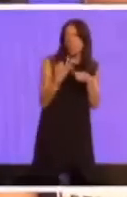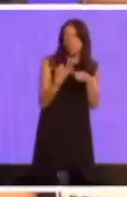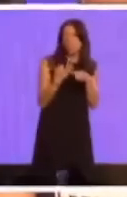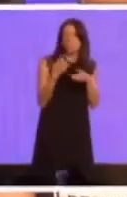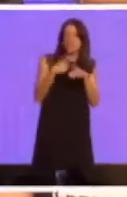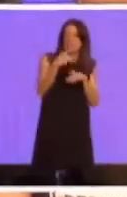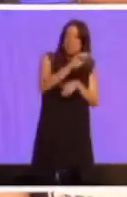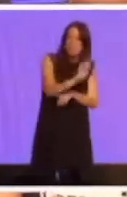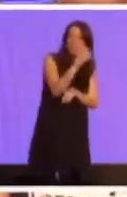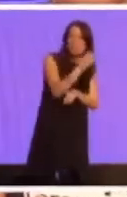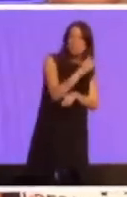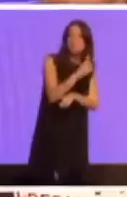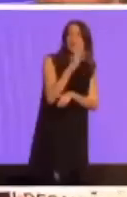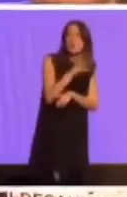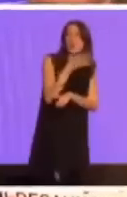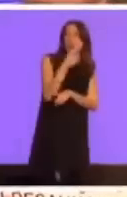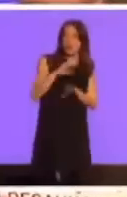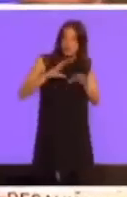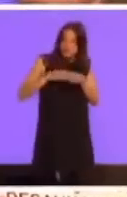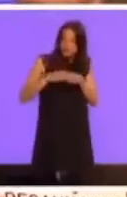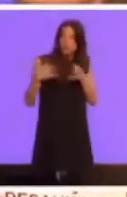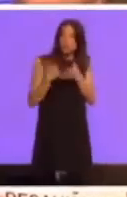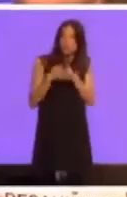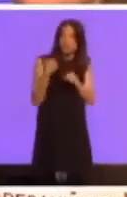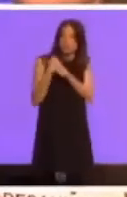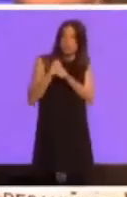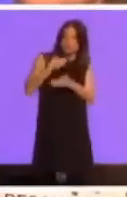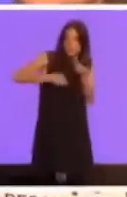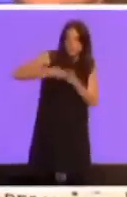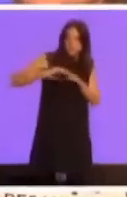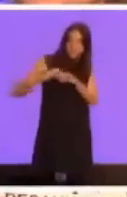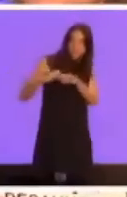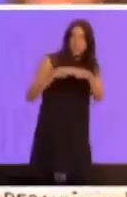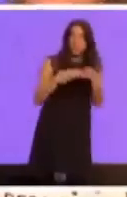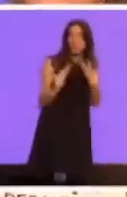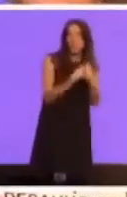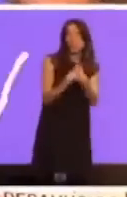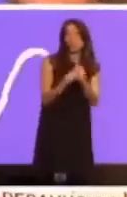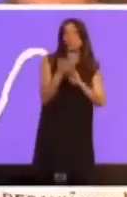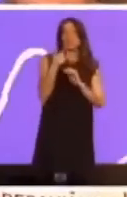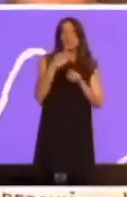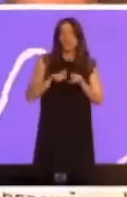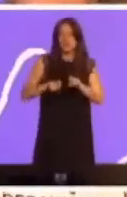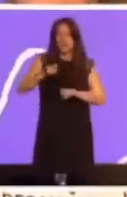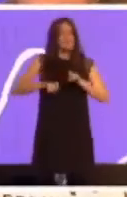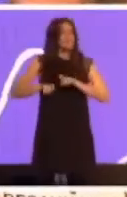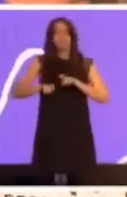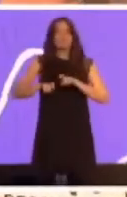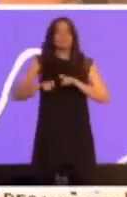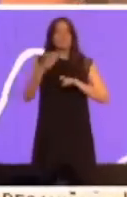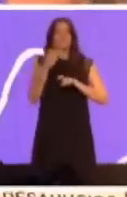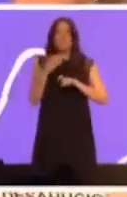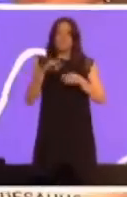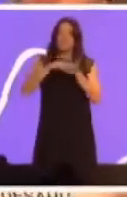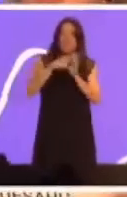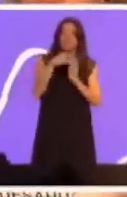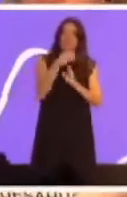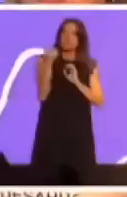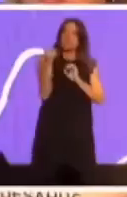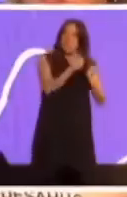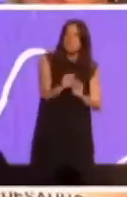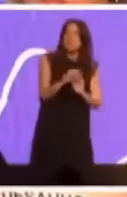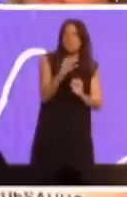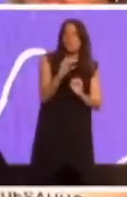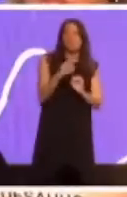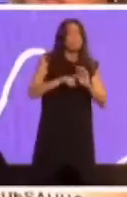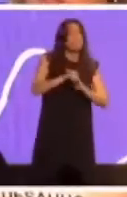conseguimos porque vamos todas a una y que nunca da un paso atrás cuando hay que defender este proyecto y a